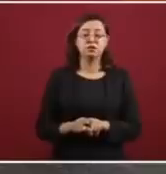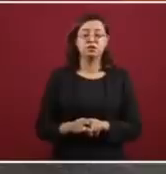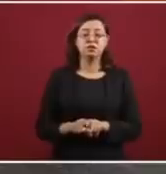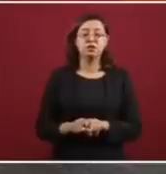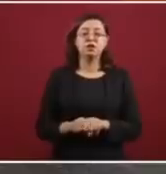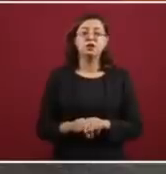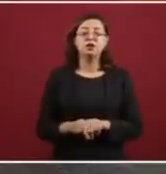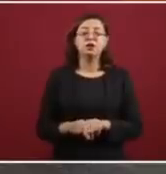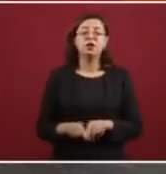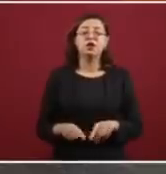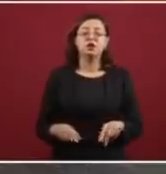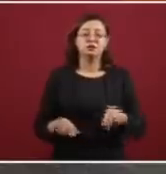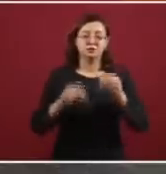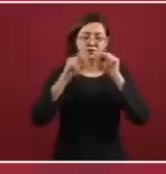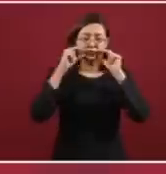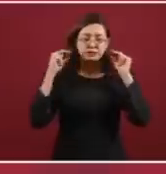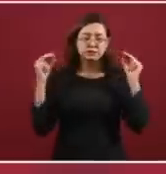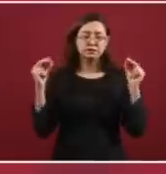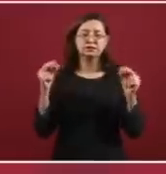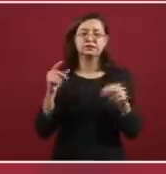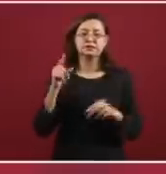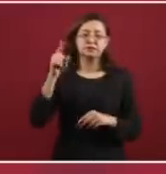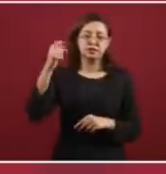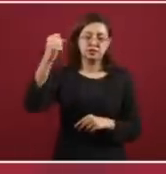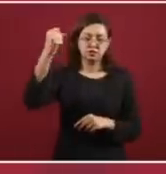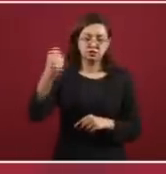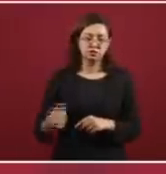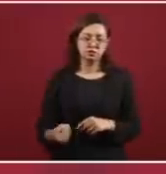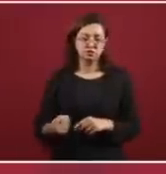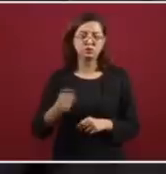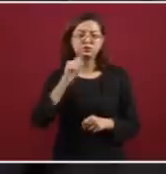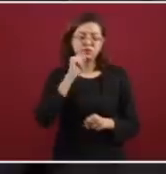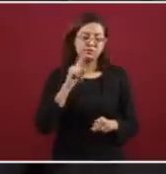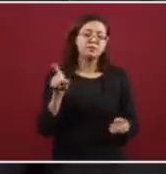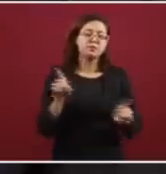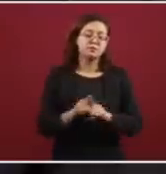tan importante en el sur,